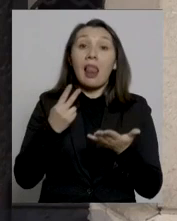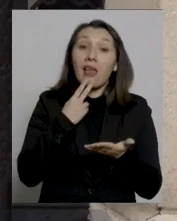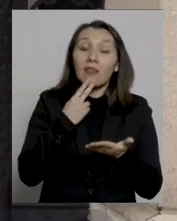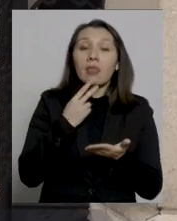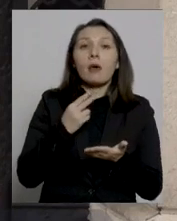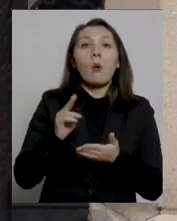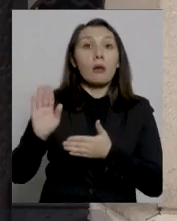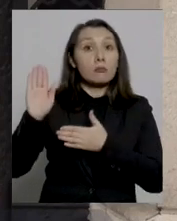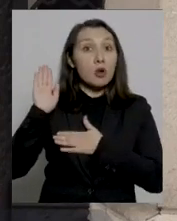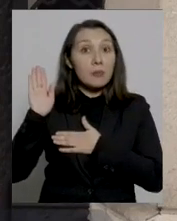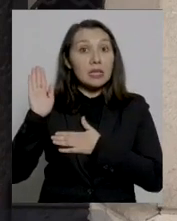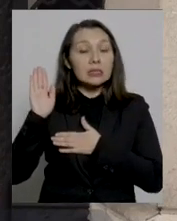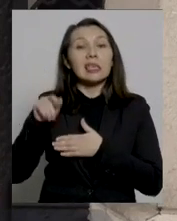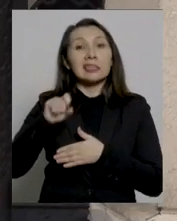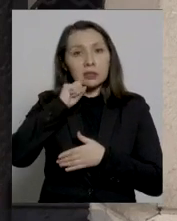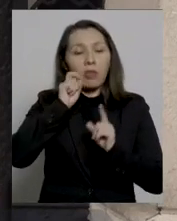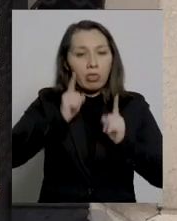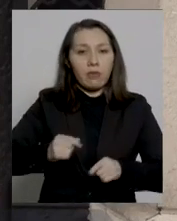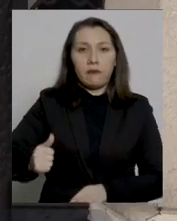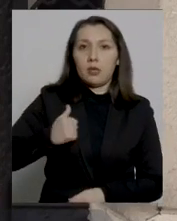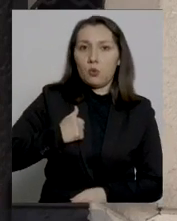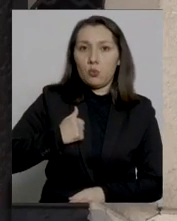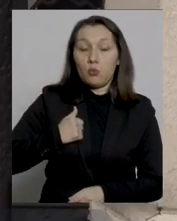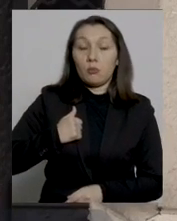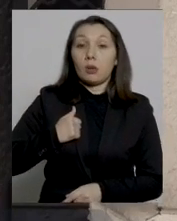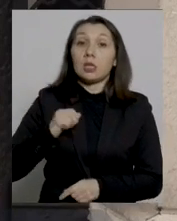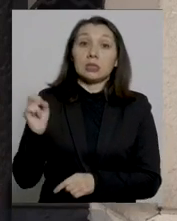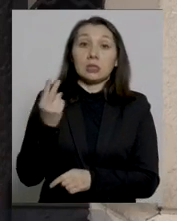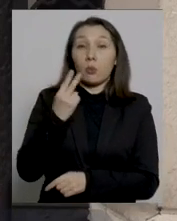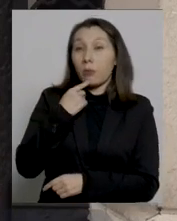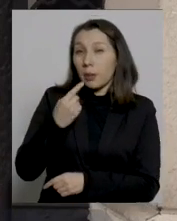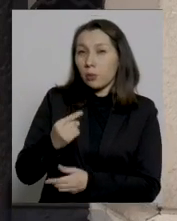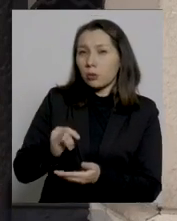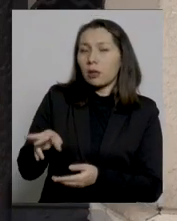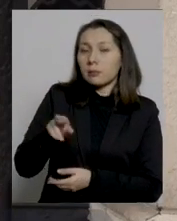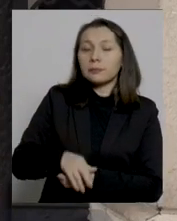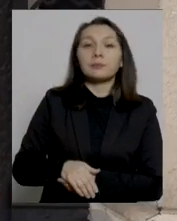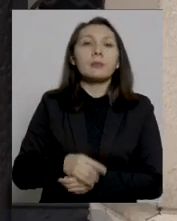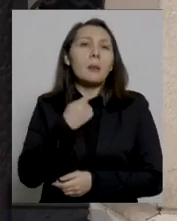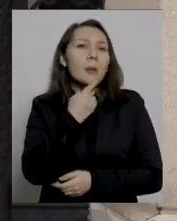la palabra empeñada se cumple. ¿Y su segunda pregunta? El